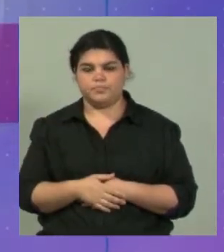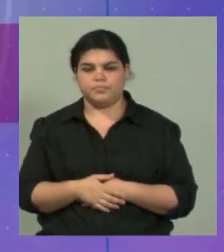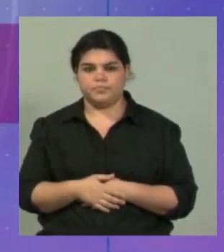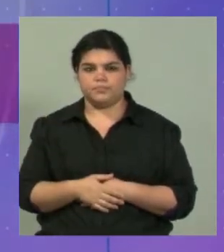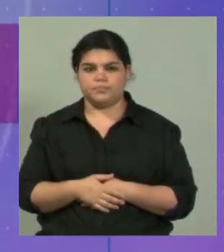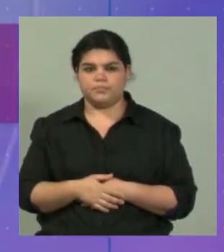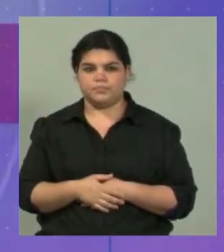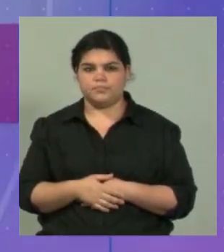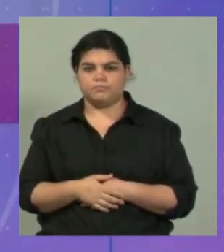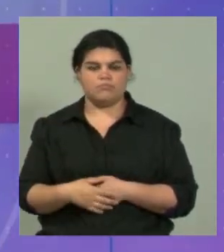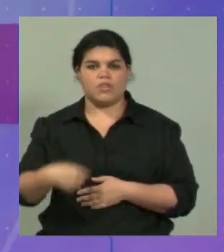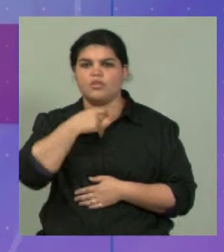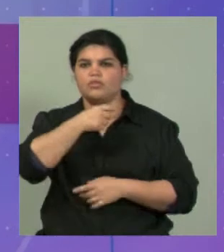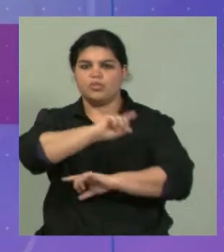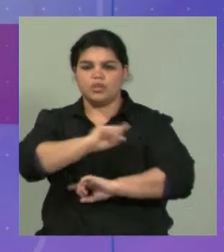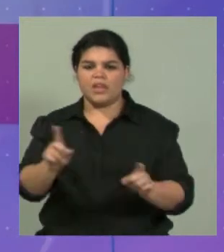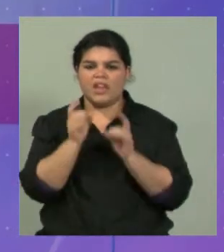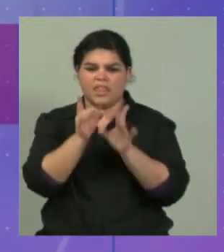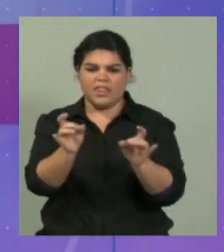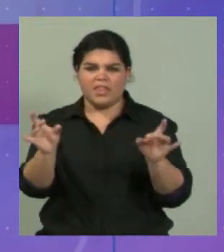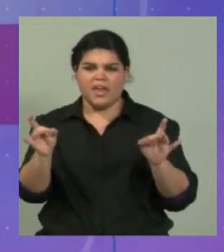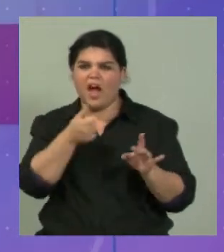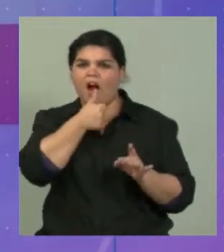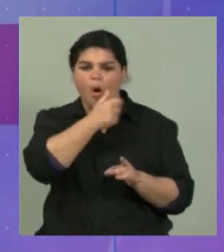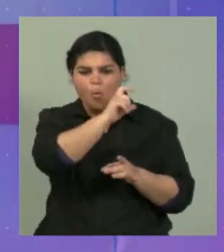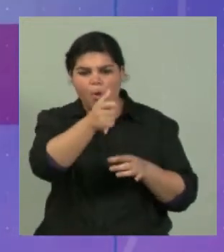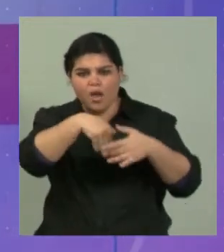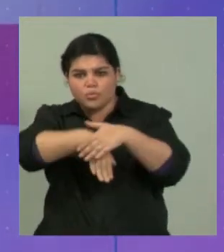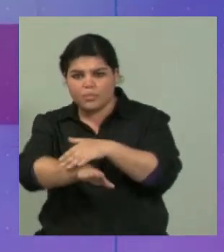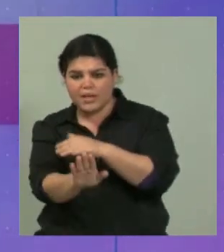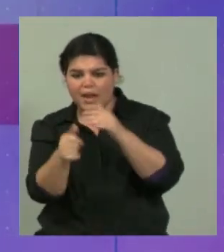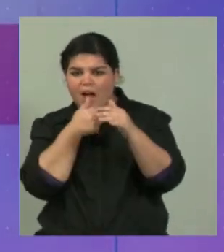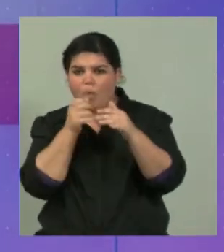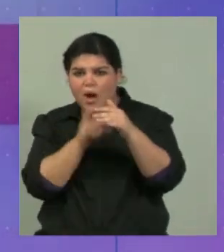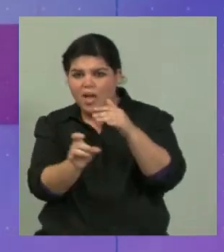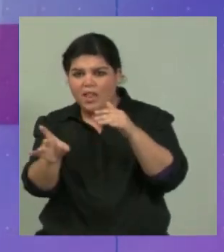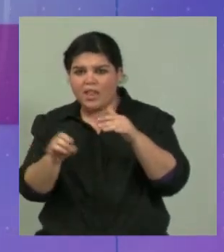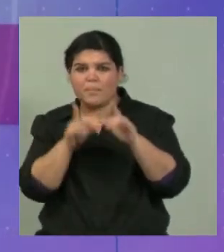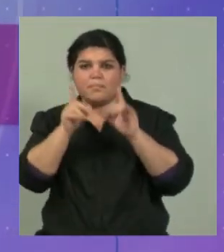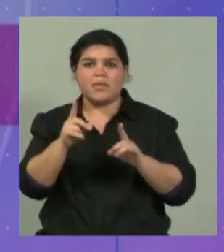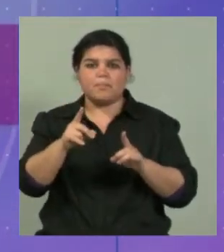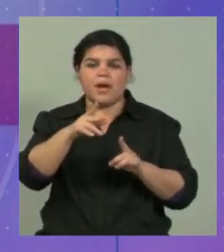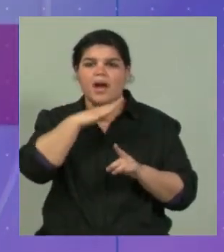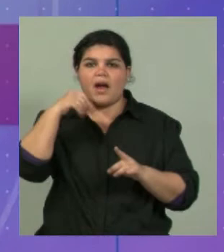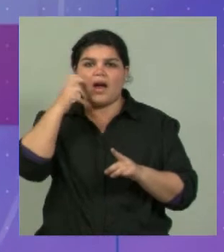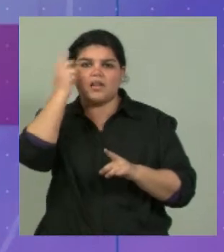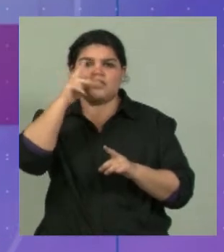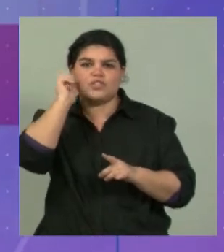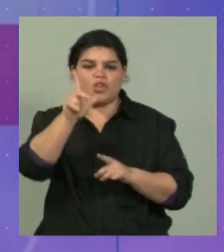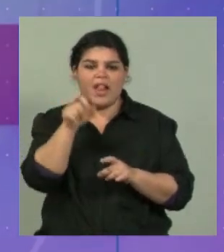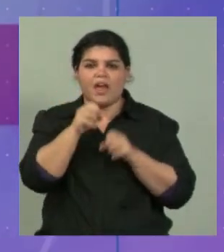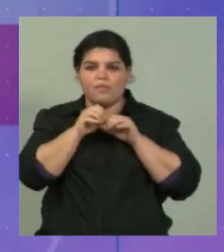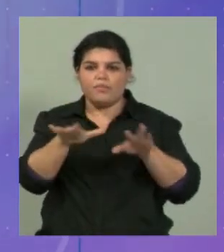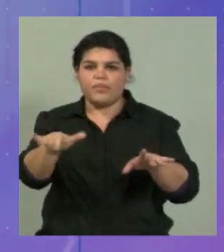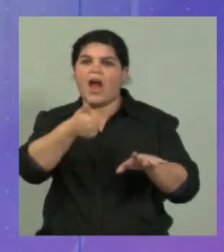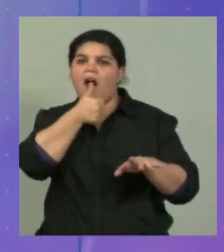No queremos que se sigan contaminando los otros acuíferos subterráneos que pertenecen a la misma cuenca del río Hachel y que dan de beber a la mitad